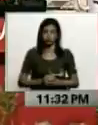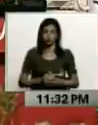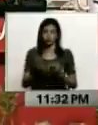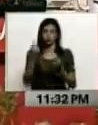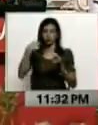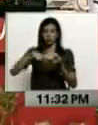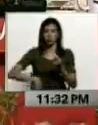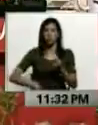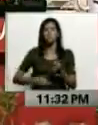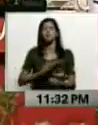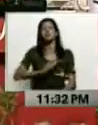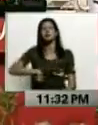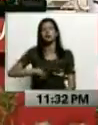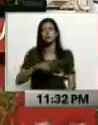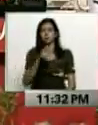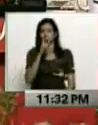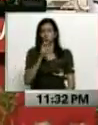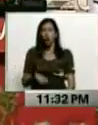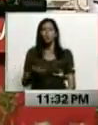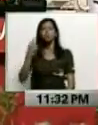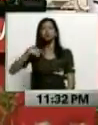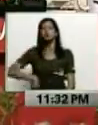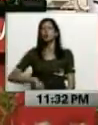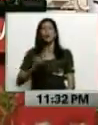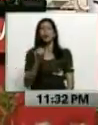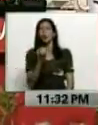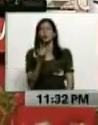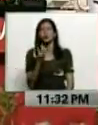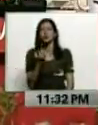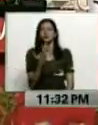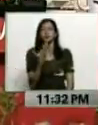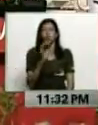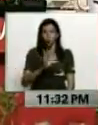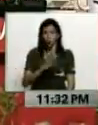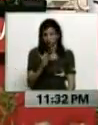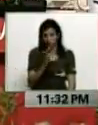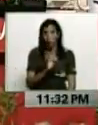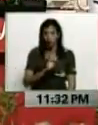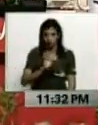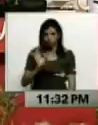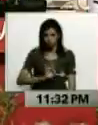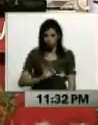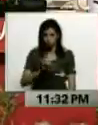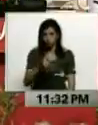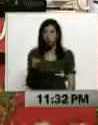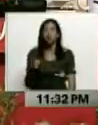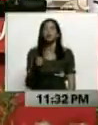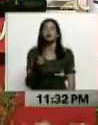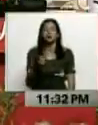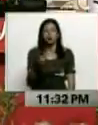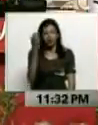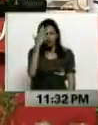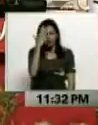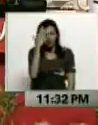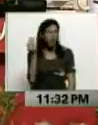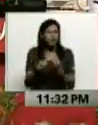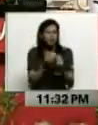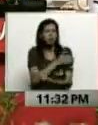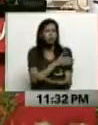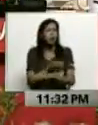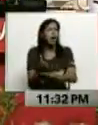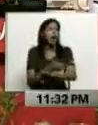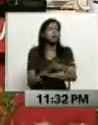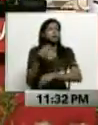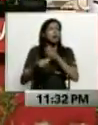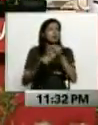vigencia salario el compañero Nicolás Maduro aumentó ahorita el salario cuánto fue 50 verad Us saben lo que hacía la